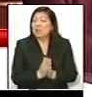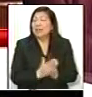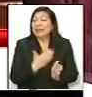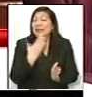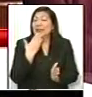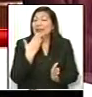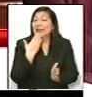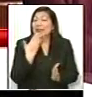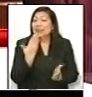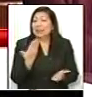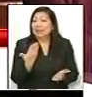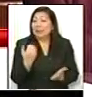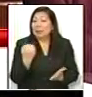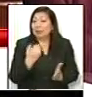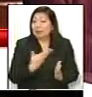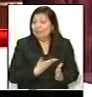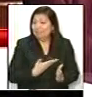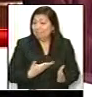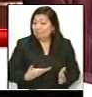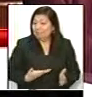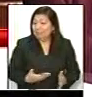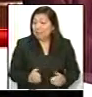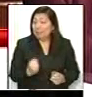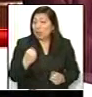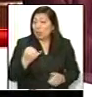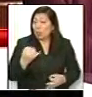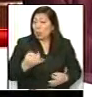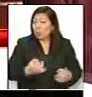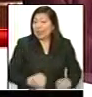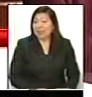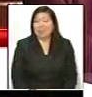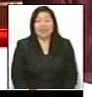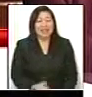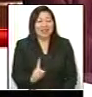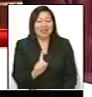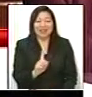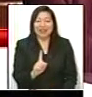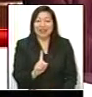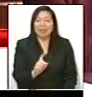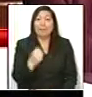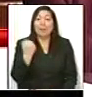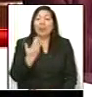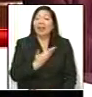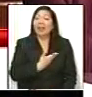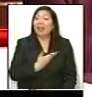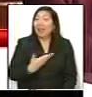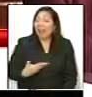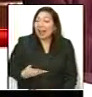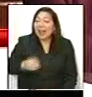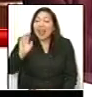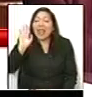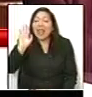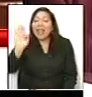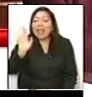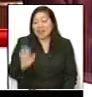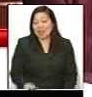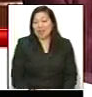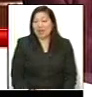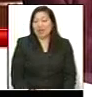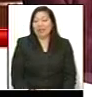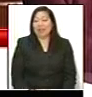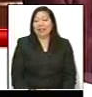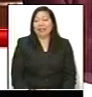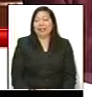quién? ¿Del Poder Legislativo? ¿Del Poder Judicial? No, del Poder Ejecutivo. Ojo, del